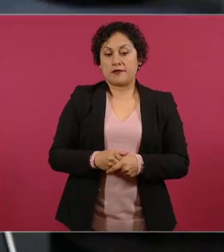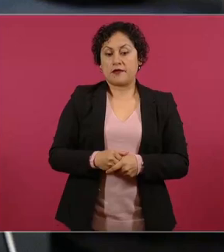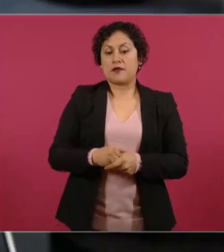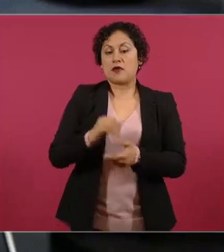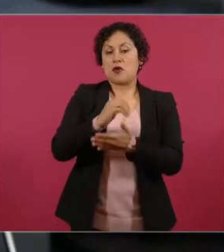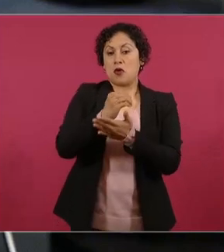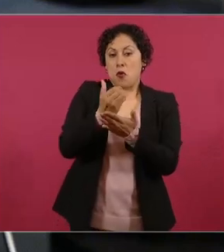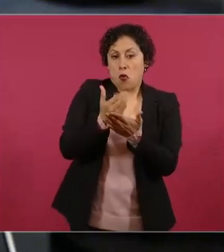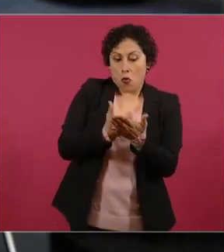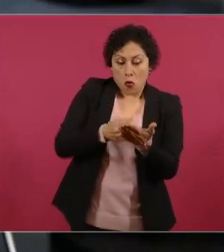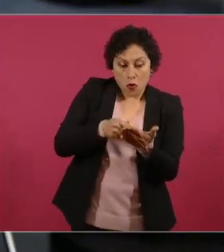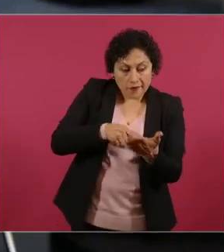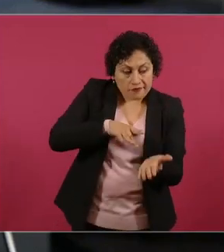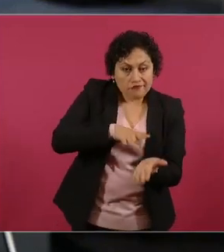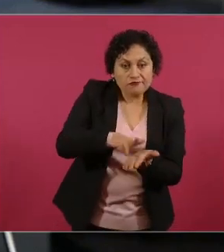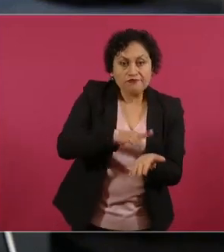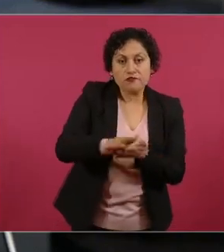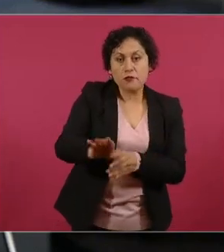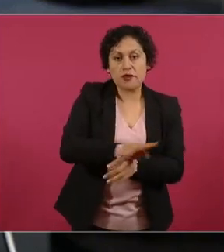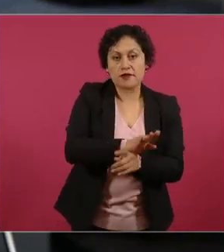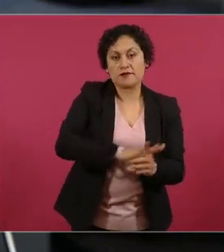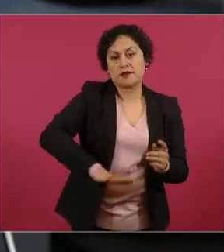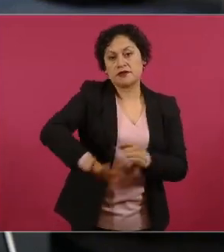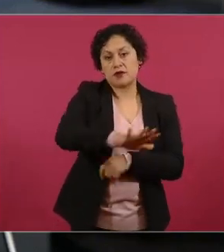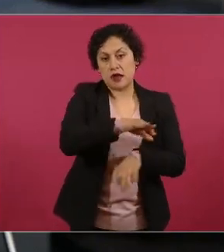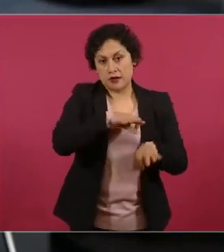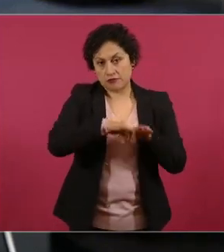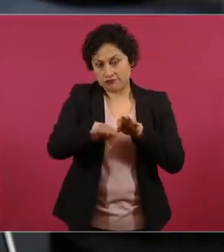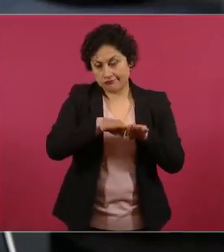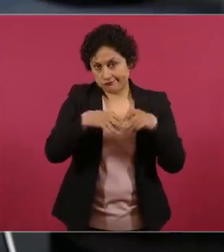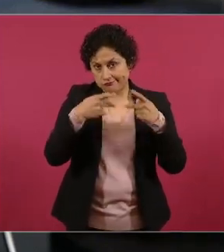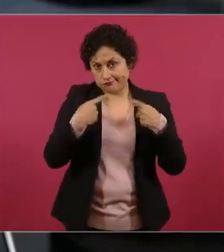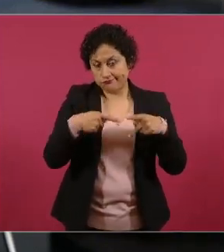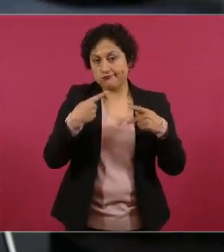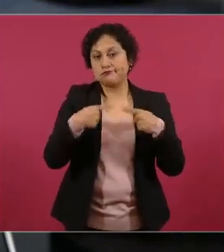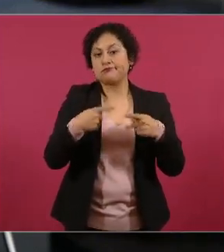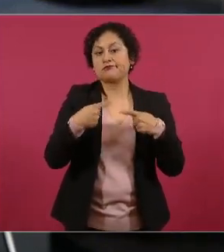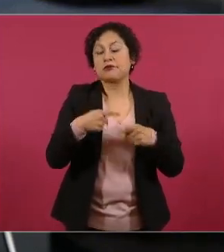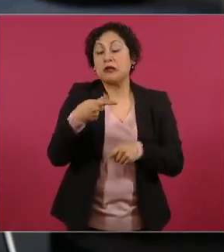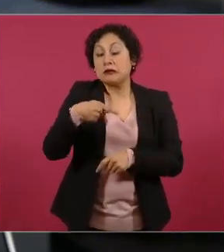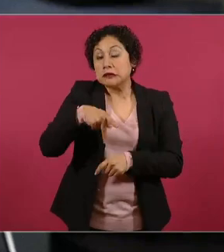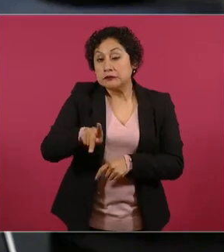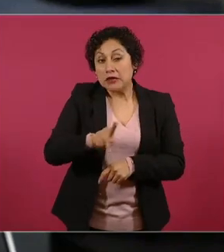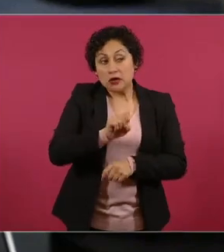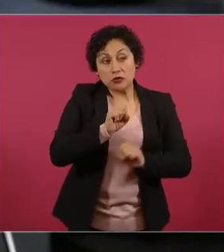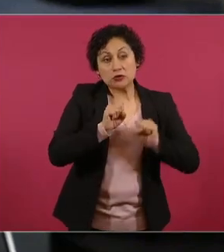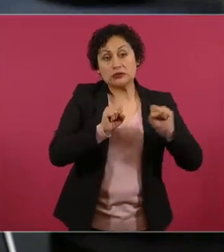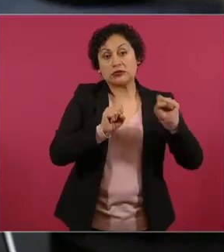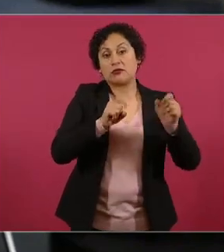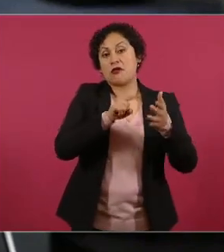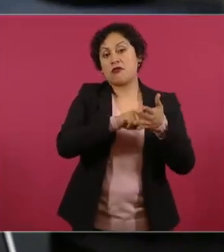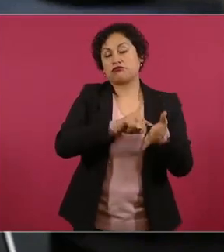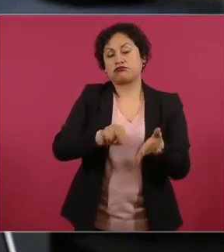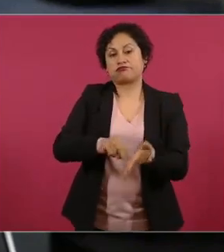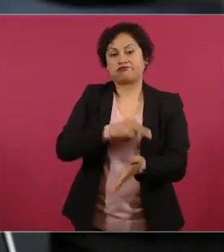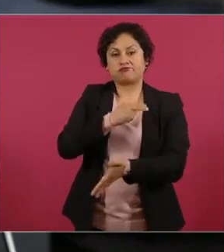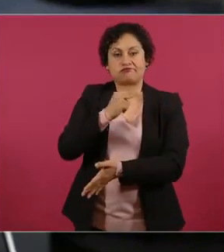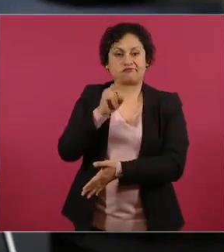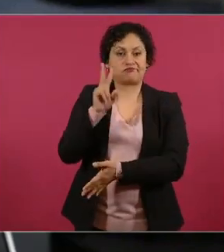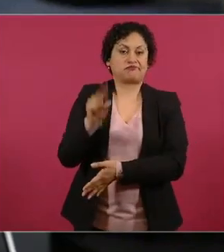los trabajadores, son en beneficio de los trabajadores, este sindicato no ha firmado.